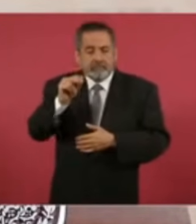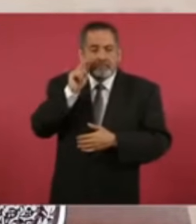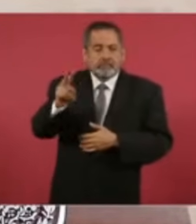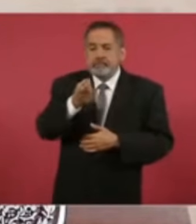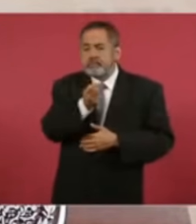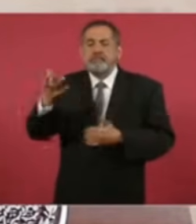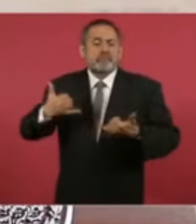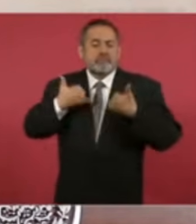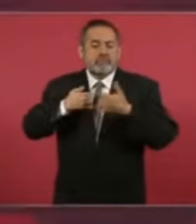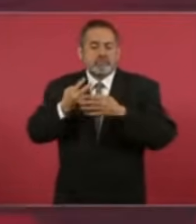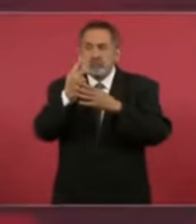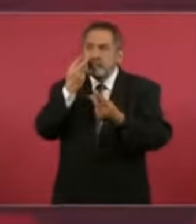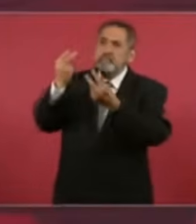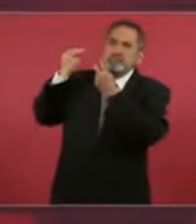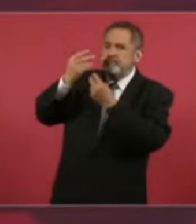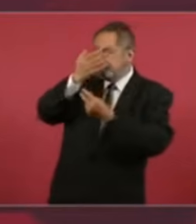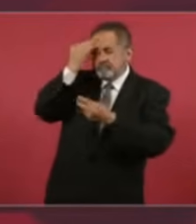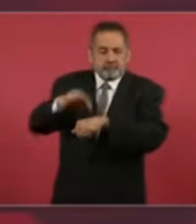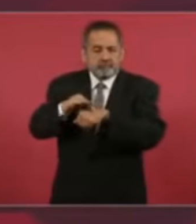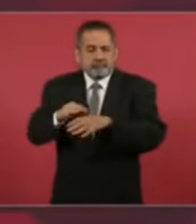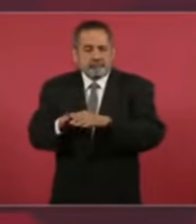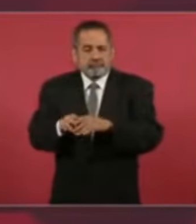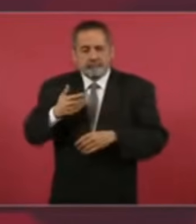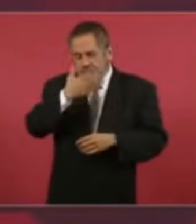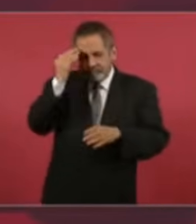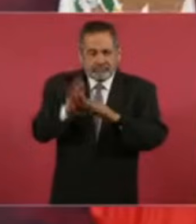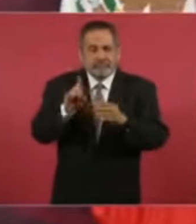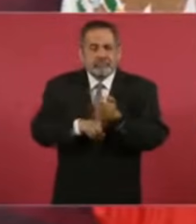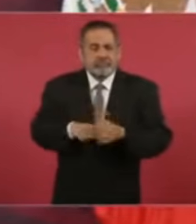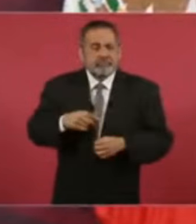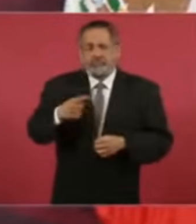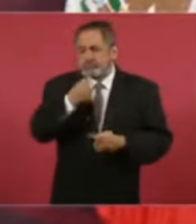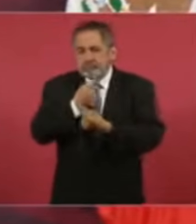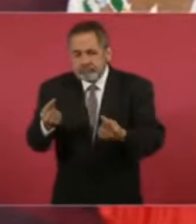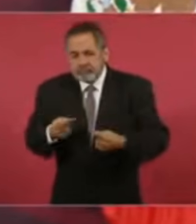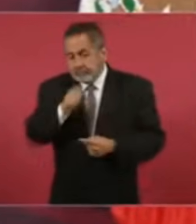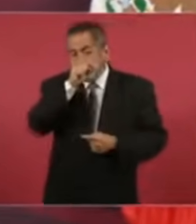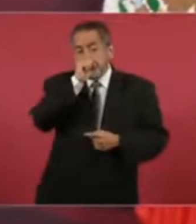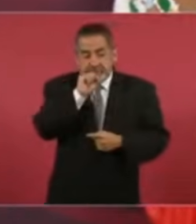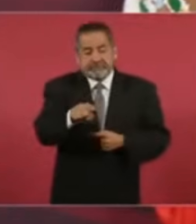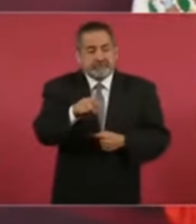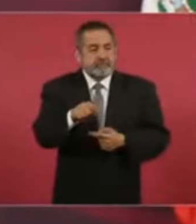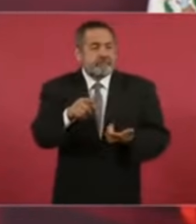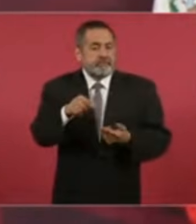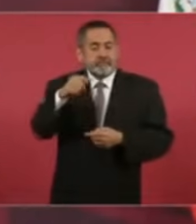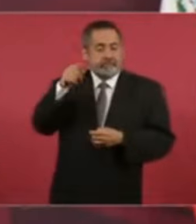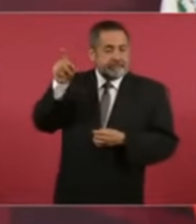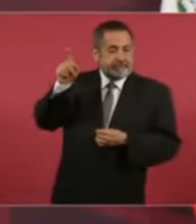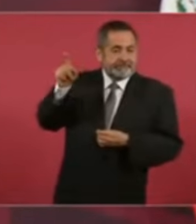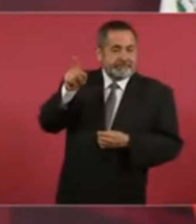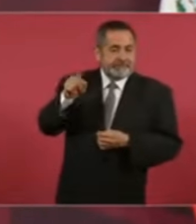porque eran muy niños, la época de las privatizaciones de Salinas, pero allá mismo en Argentina, Menem